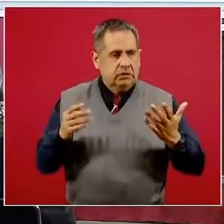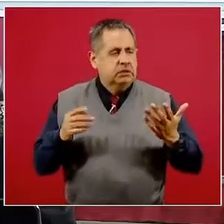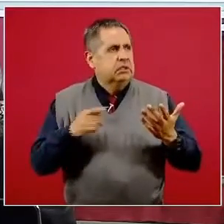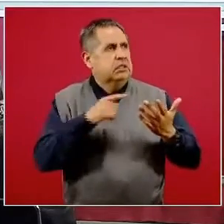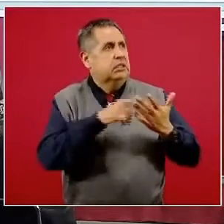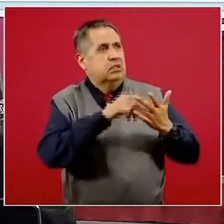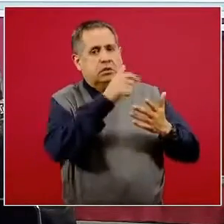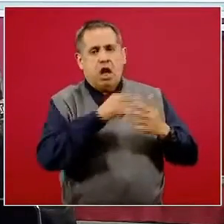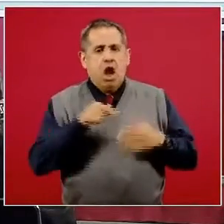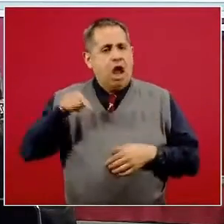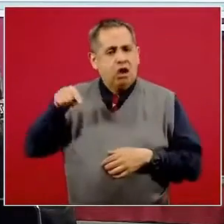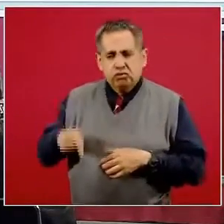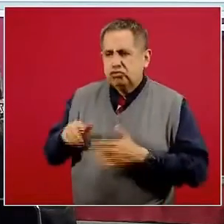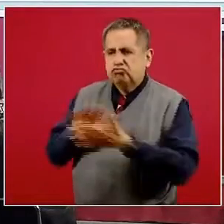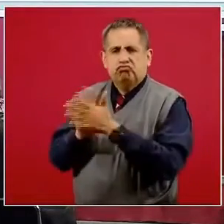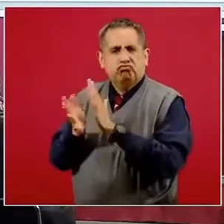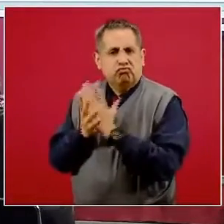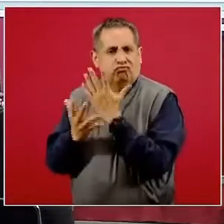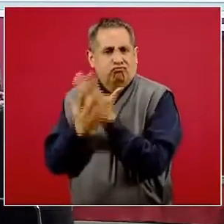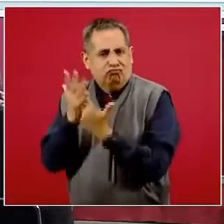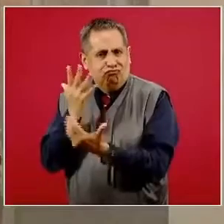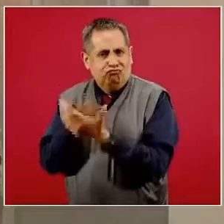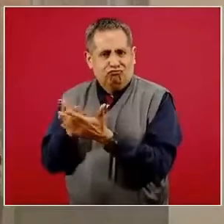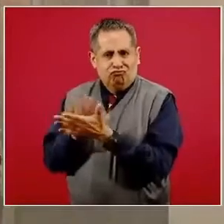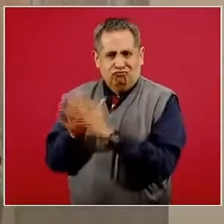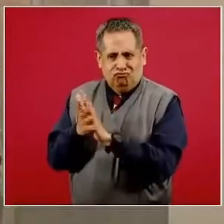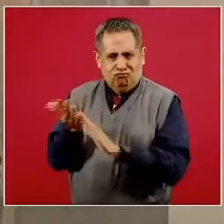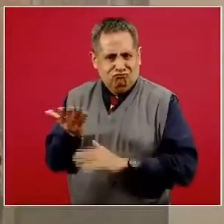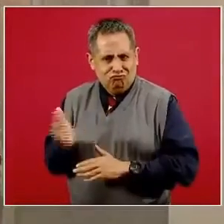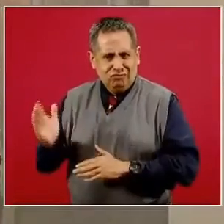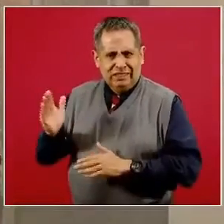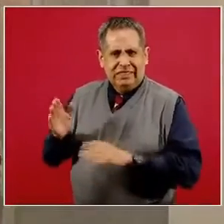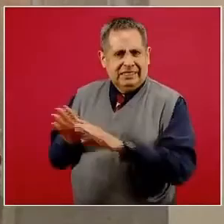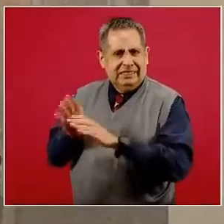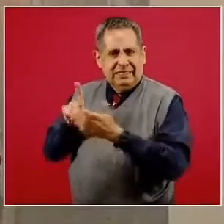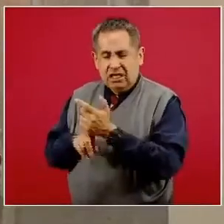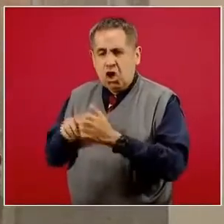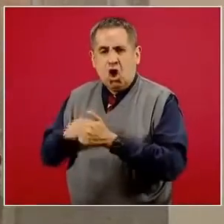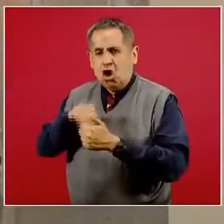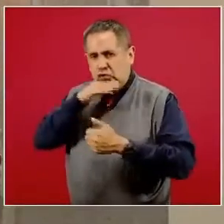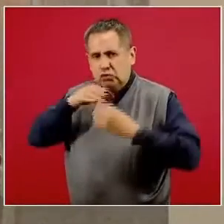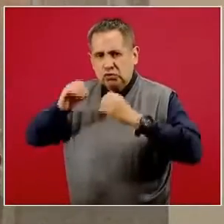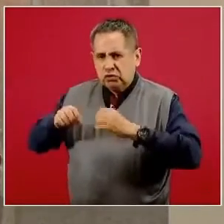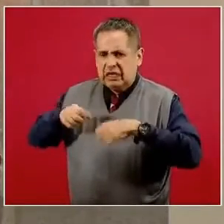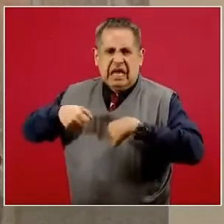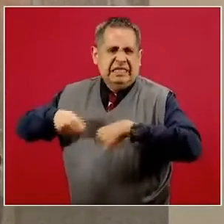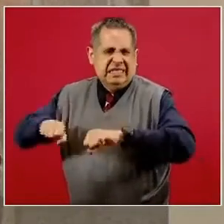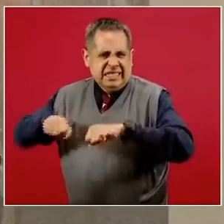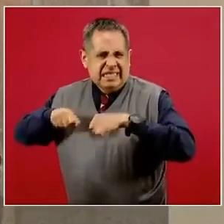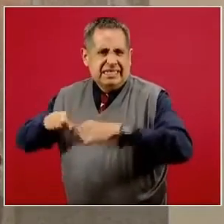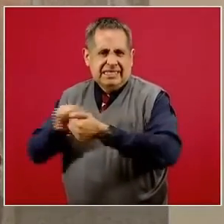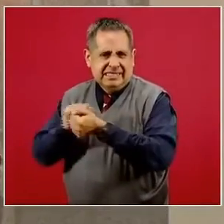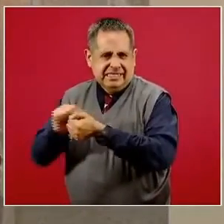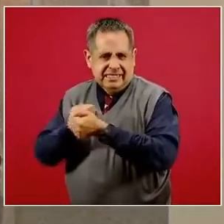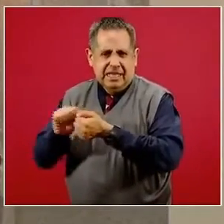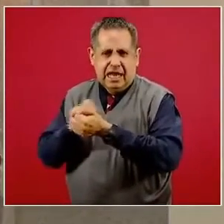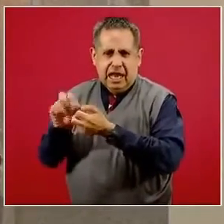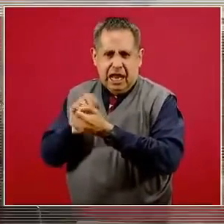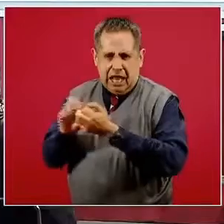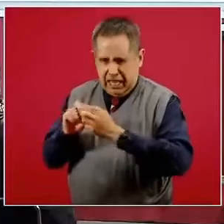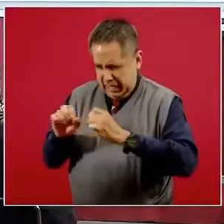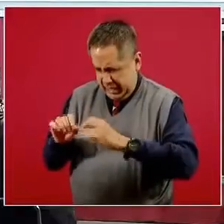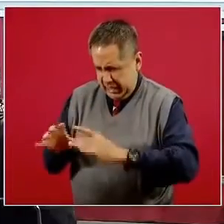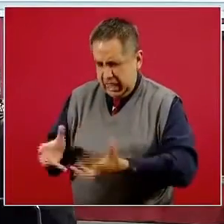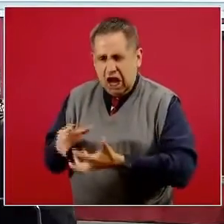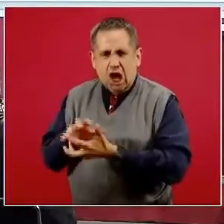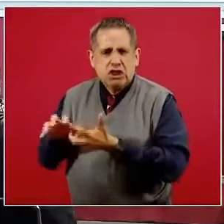las tortillas frescas, artesanales, que están elaboradas con maíz nixtamalizado proveniente de una